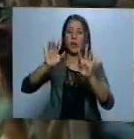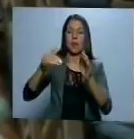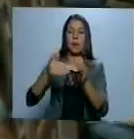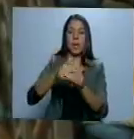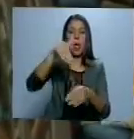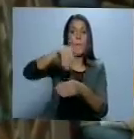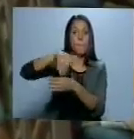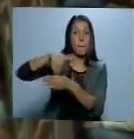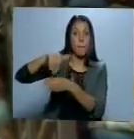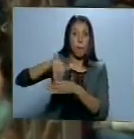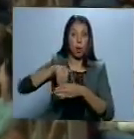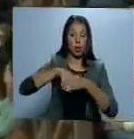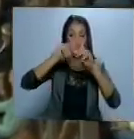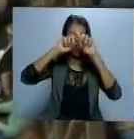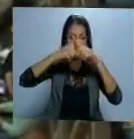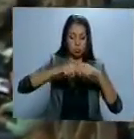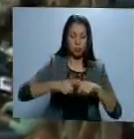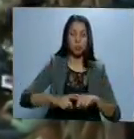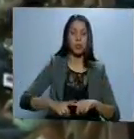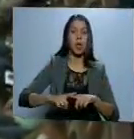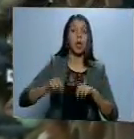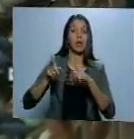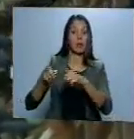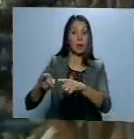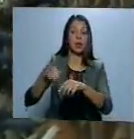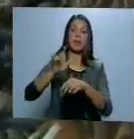649.896 votos, lo que corresponde a un